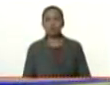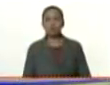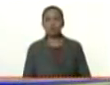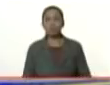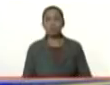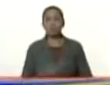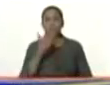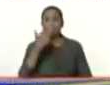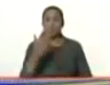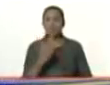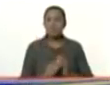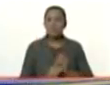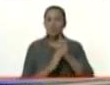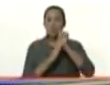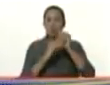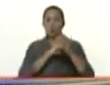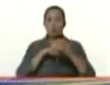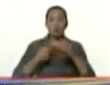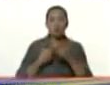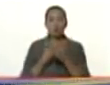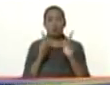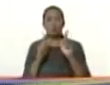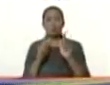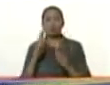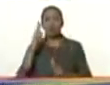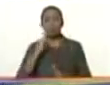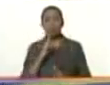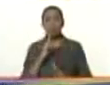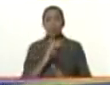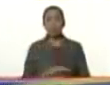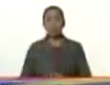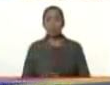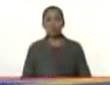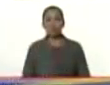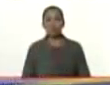frente al legado de nuestro libertador Simón Bolívar,